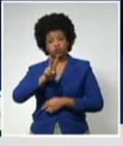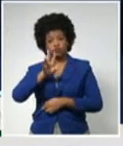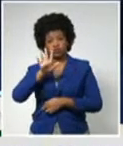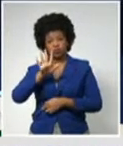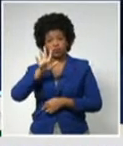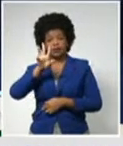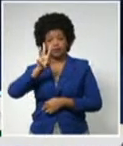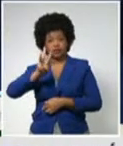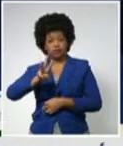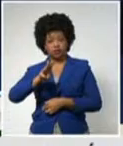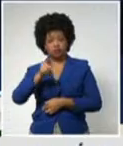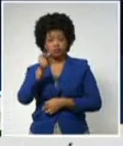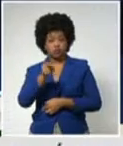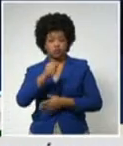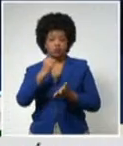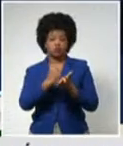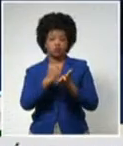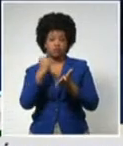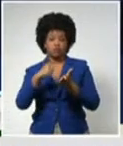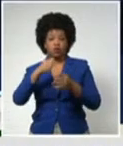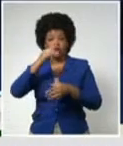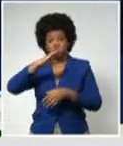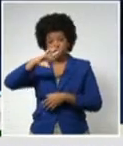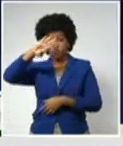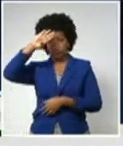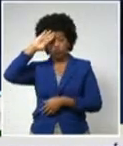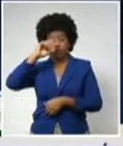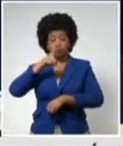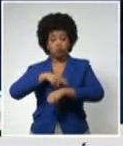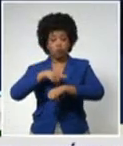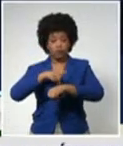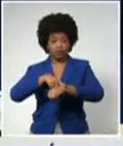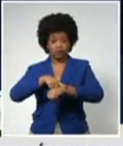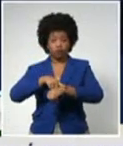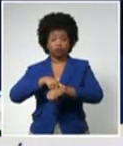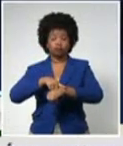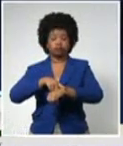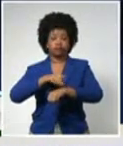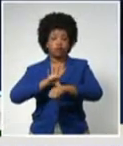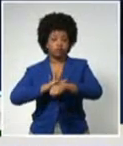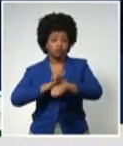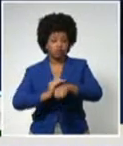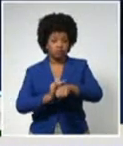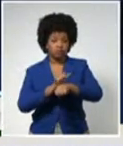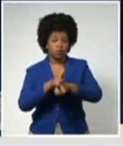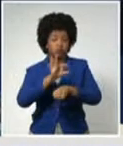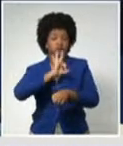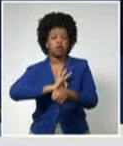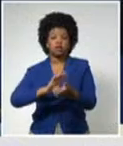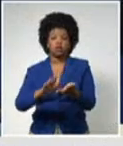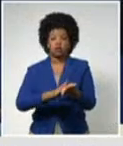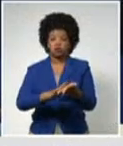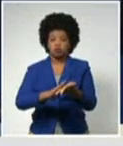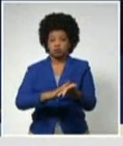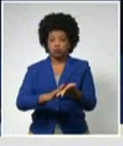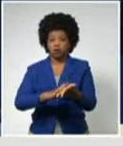1.253 confirmados en Cuba que en el momento del diagnóstico estaban totalmente asintomáticos. Ese es el